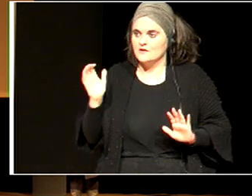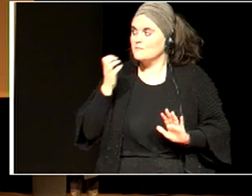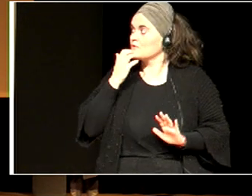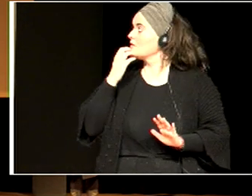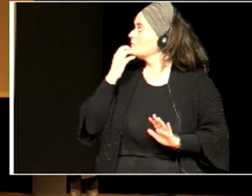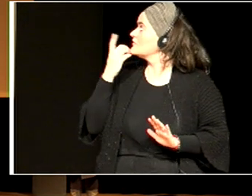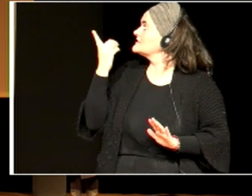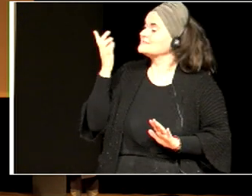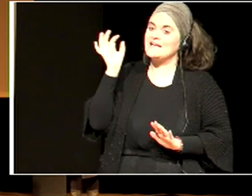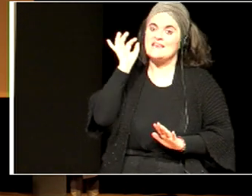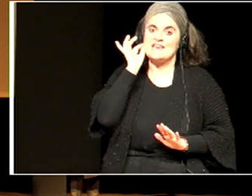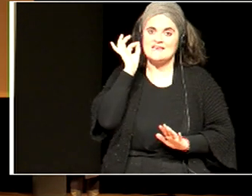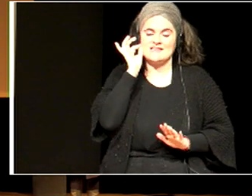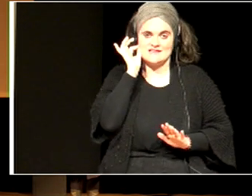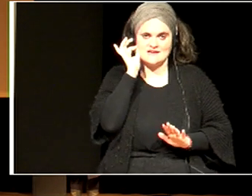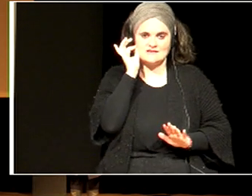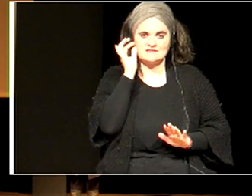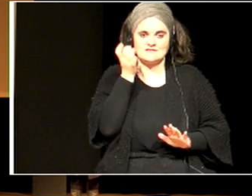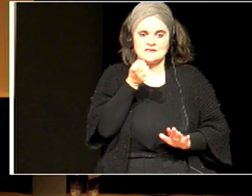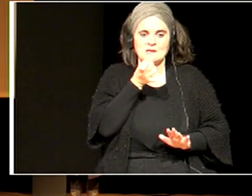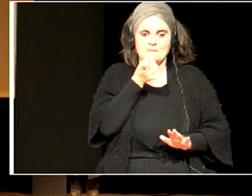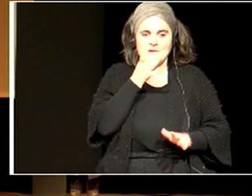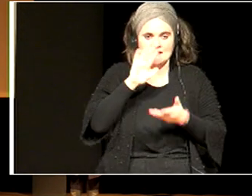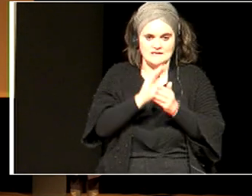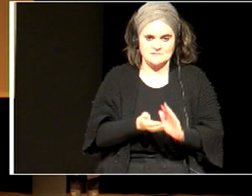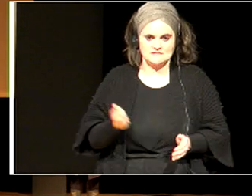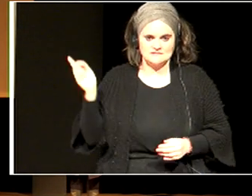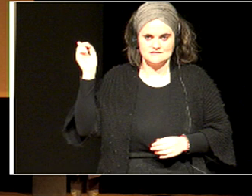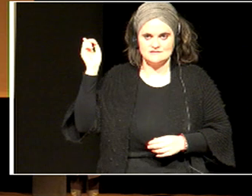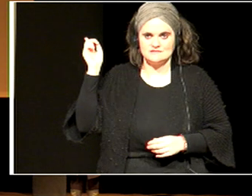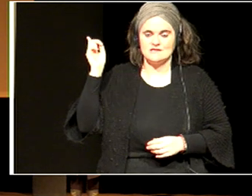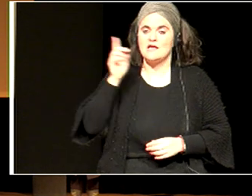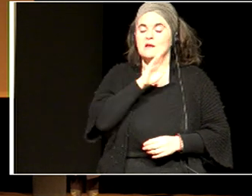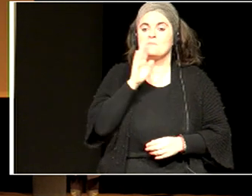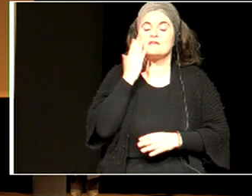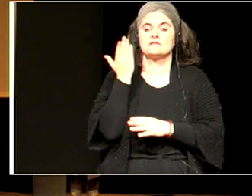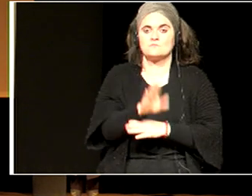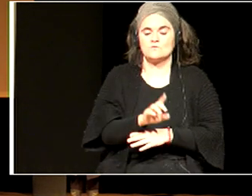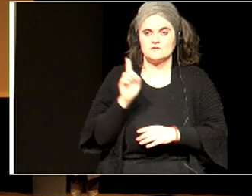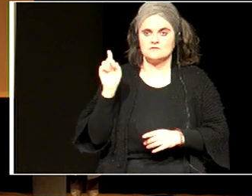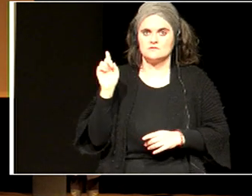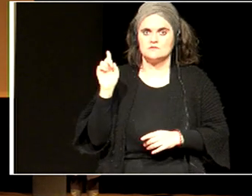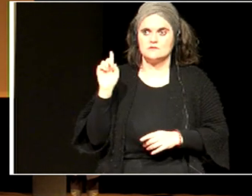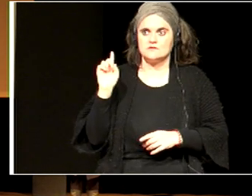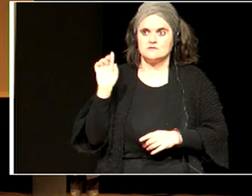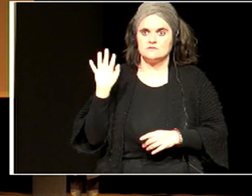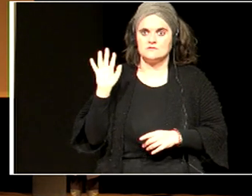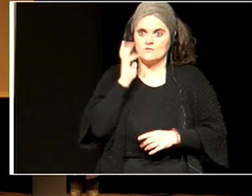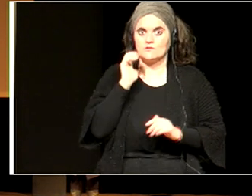niña blancanieves a blancanieves se le muere la madre ya empieza